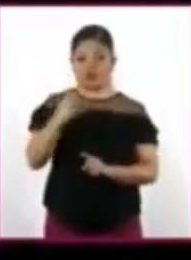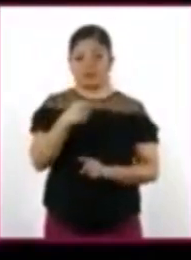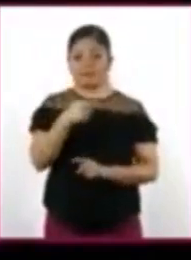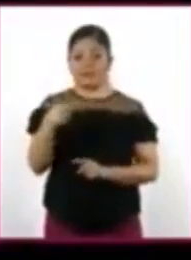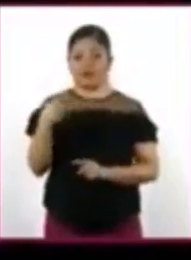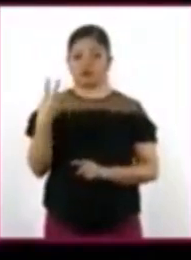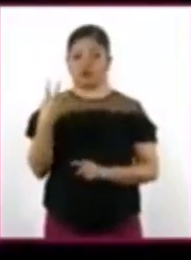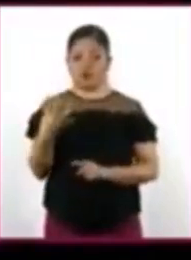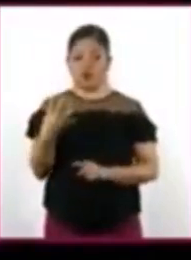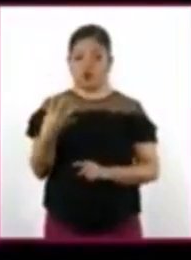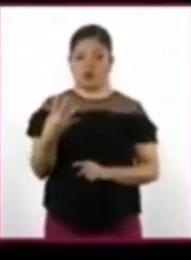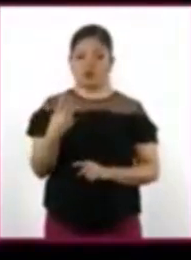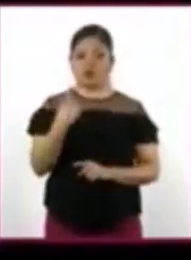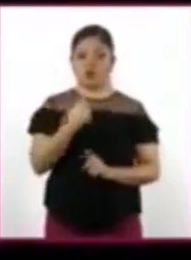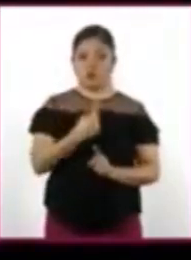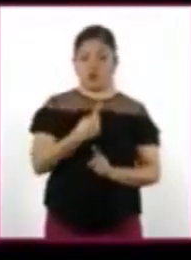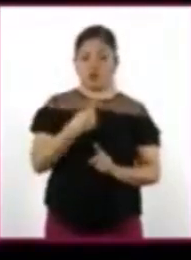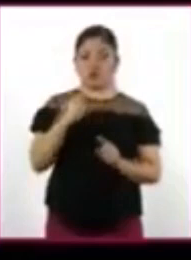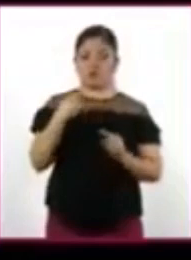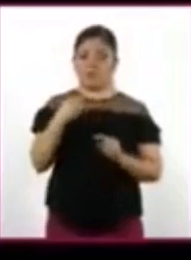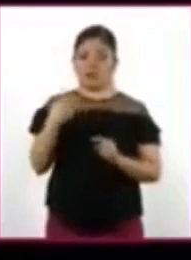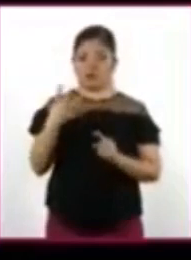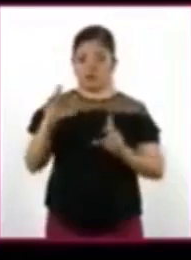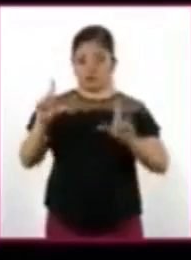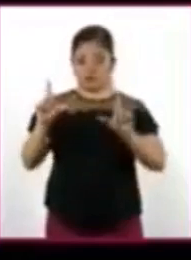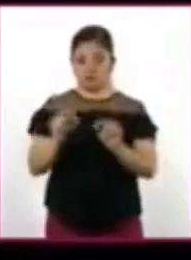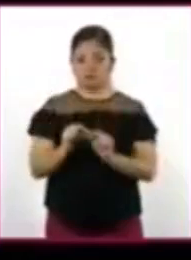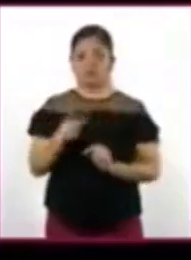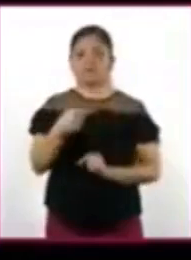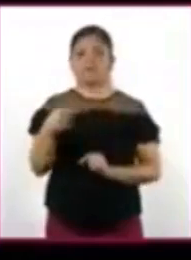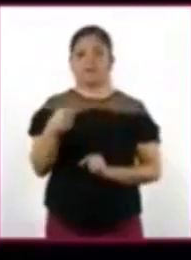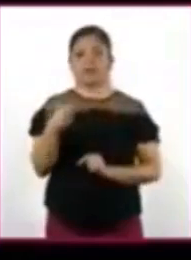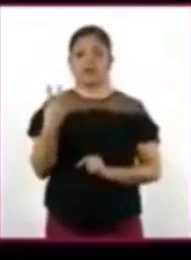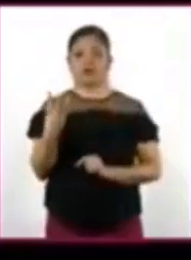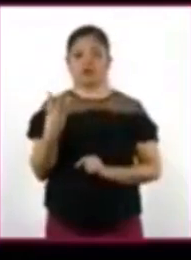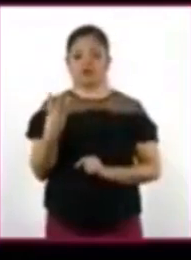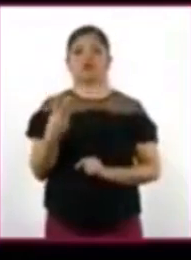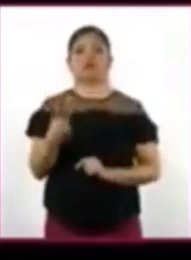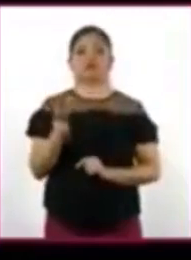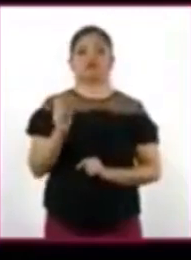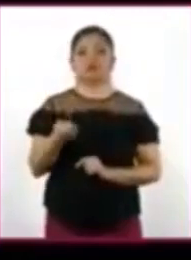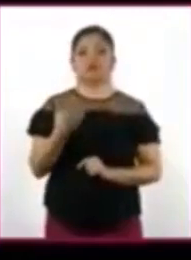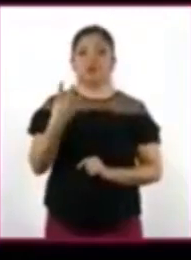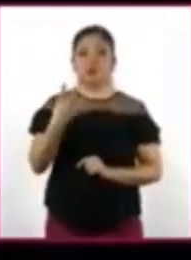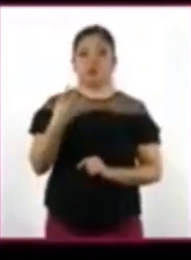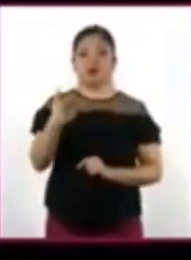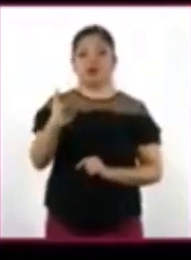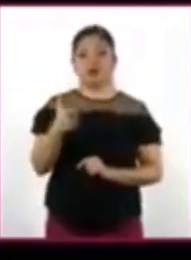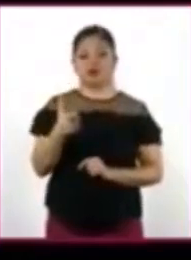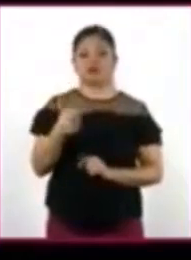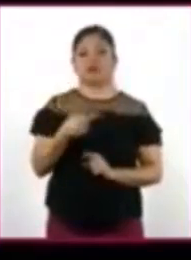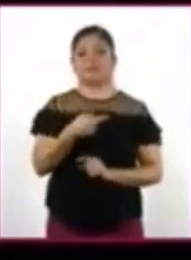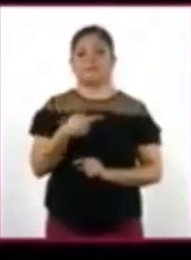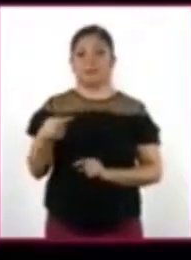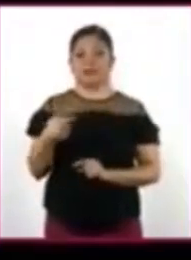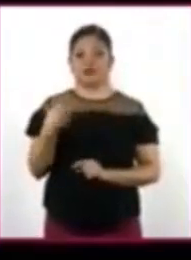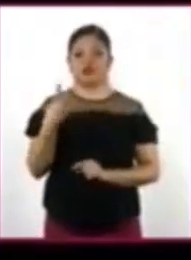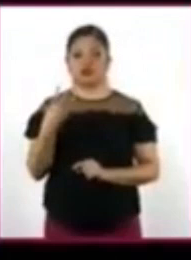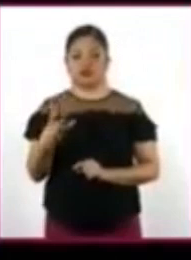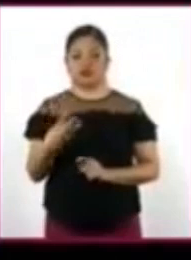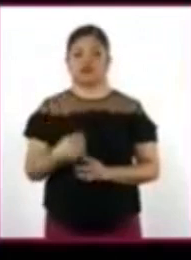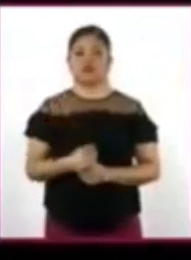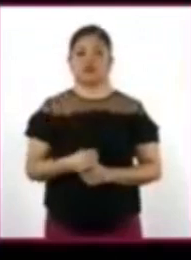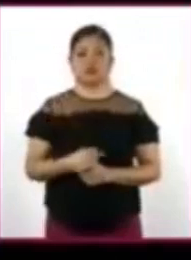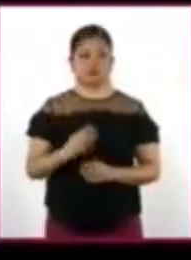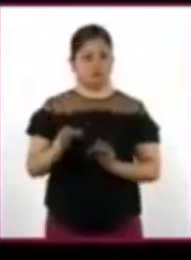menos 4, 1 y el menos 4 se reducen y me queda menos 3. Por lo tanto, esto es igual a 4x menos 3. Y